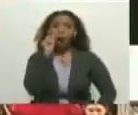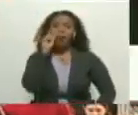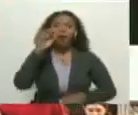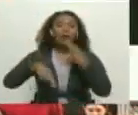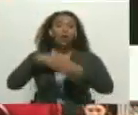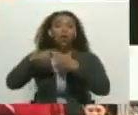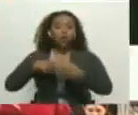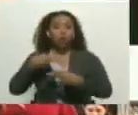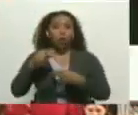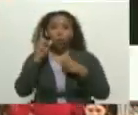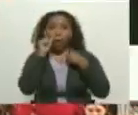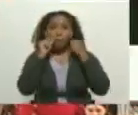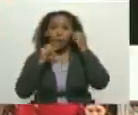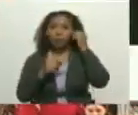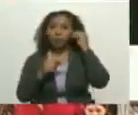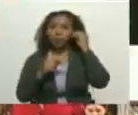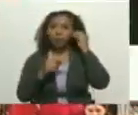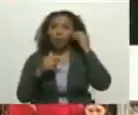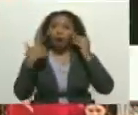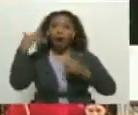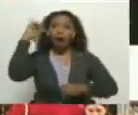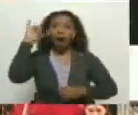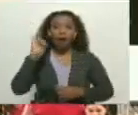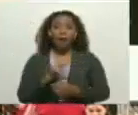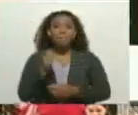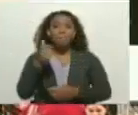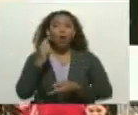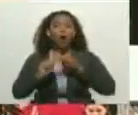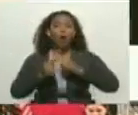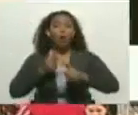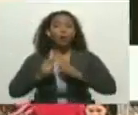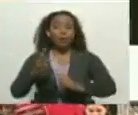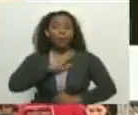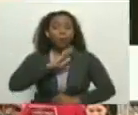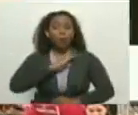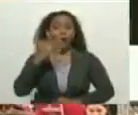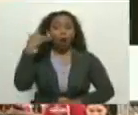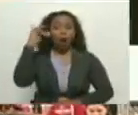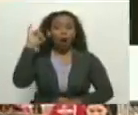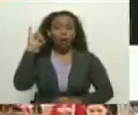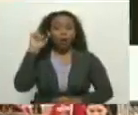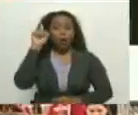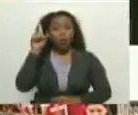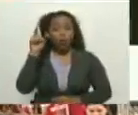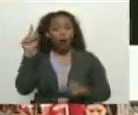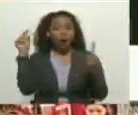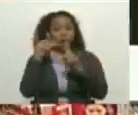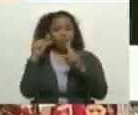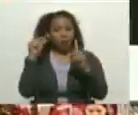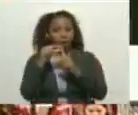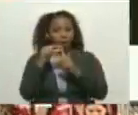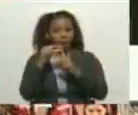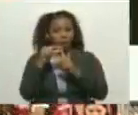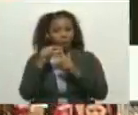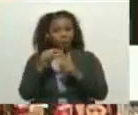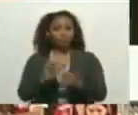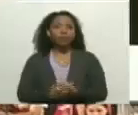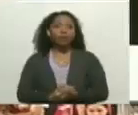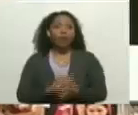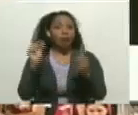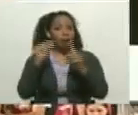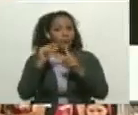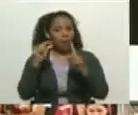revolucionaria, tiene pocas cosas que le pertenecen. Una es su palabra. Su